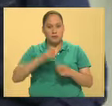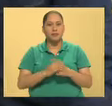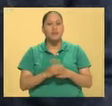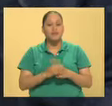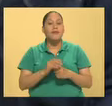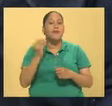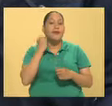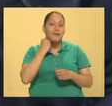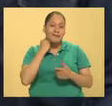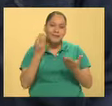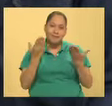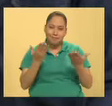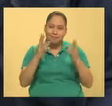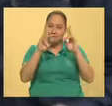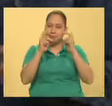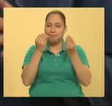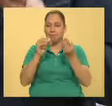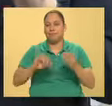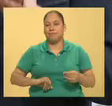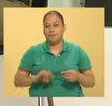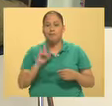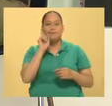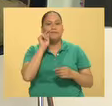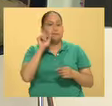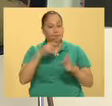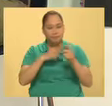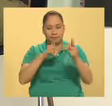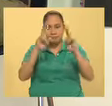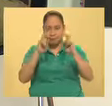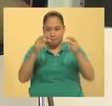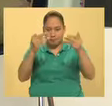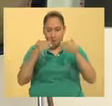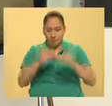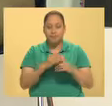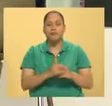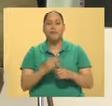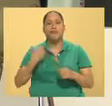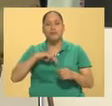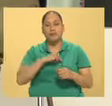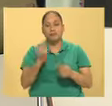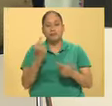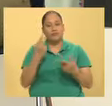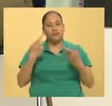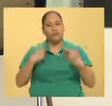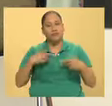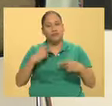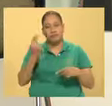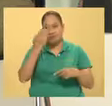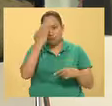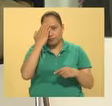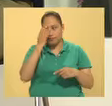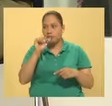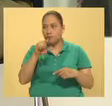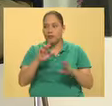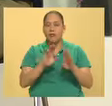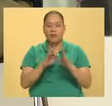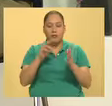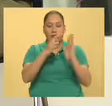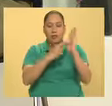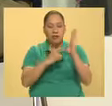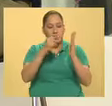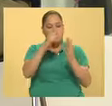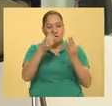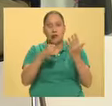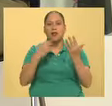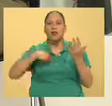cdhdf.org.mx. Abogada, gracias. Es un tema muy interesante. Sí, mañana seguimos con eso. Algo que debemos de conocer todos los ciudadanos, pues es precisamente la reglamentación para